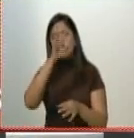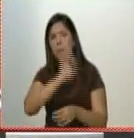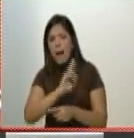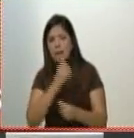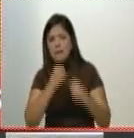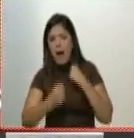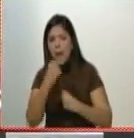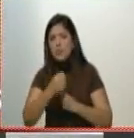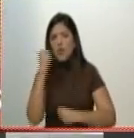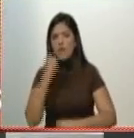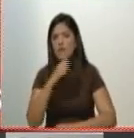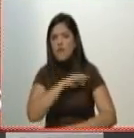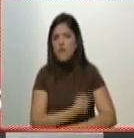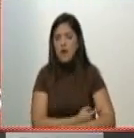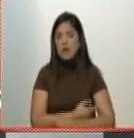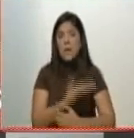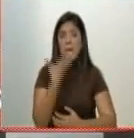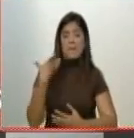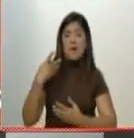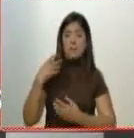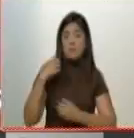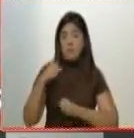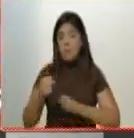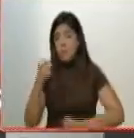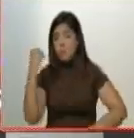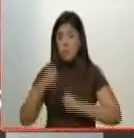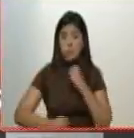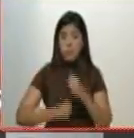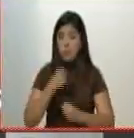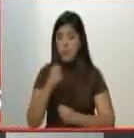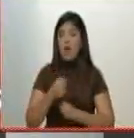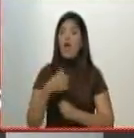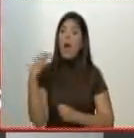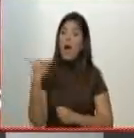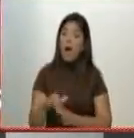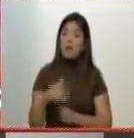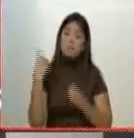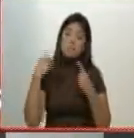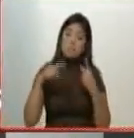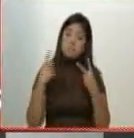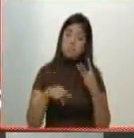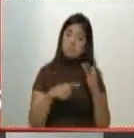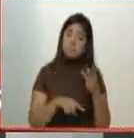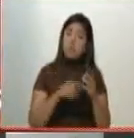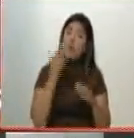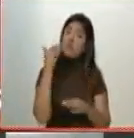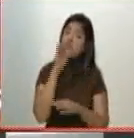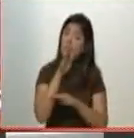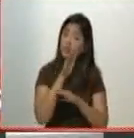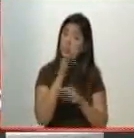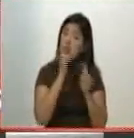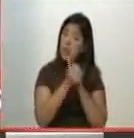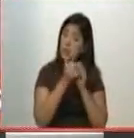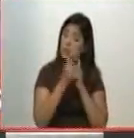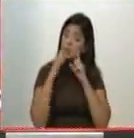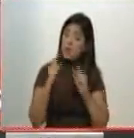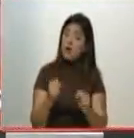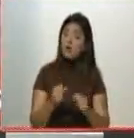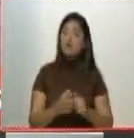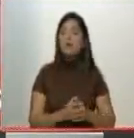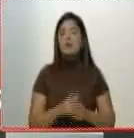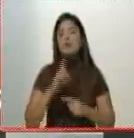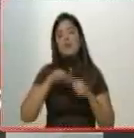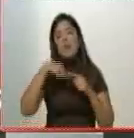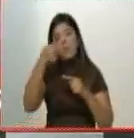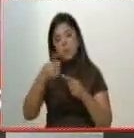más fuertes, los más flexibles. Y esto nos va a permitir tener una cantera de posibles talentos deportivos que luego serán incorporados a los procesos de